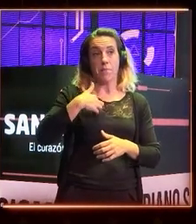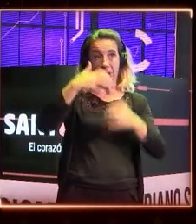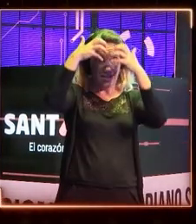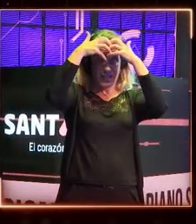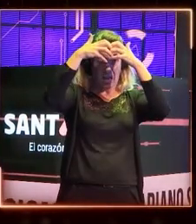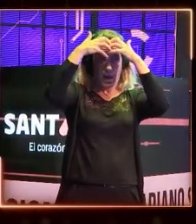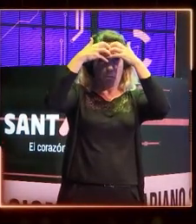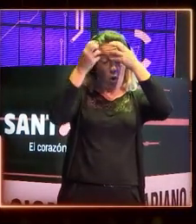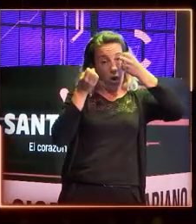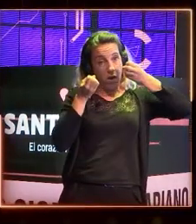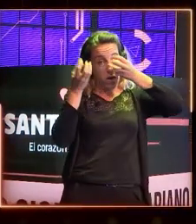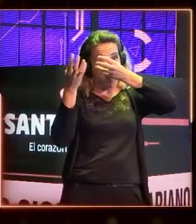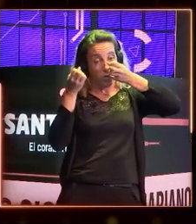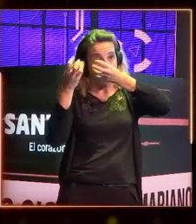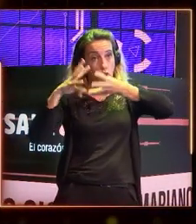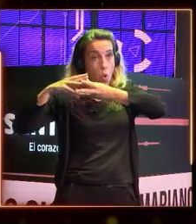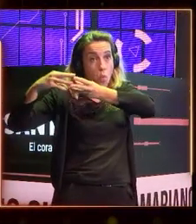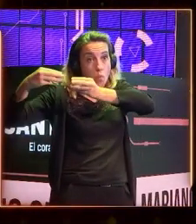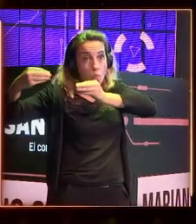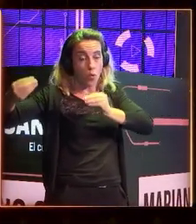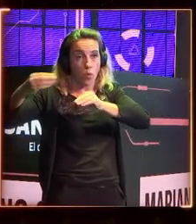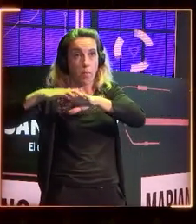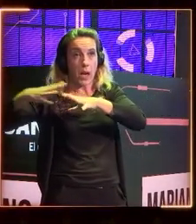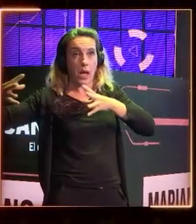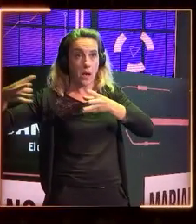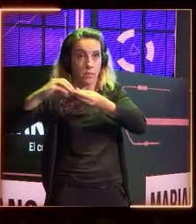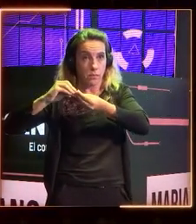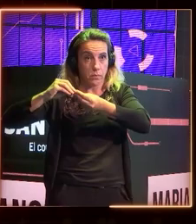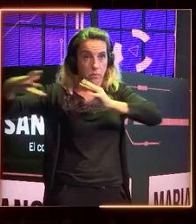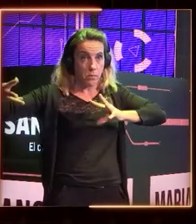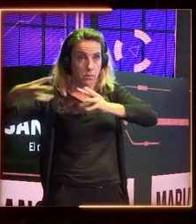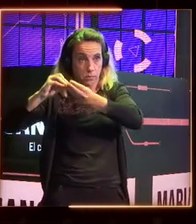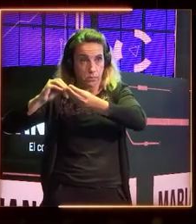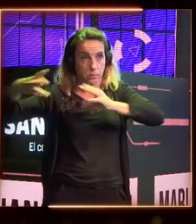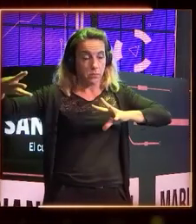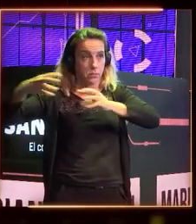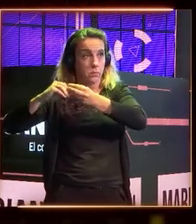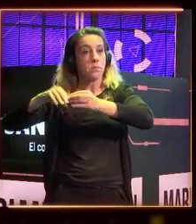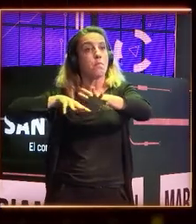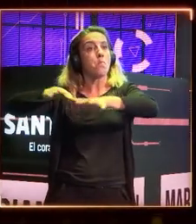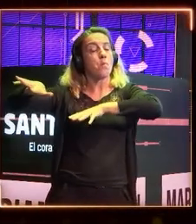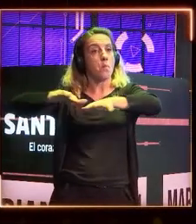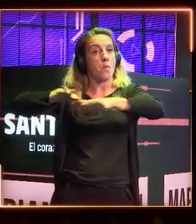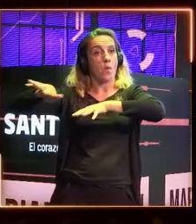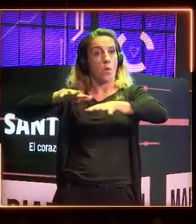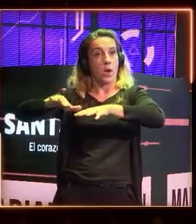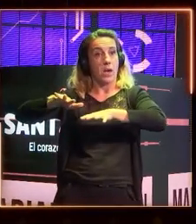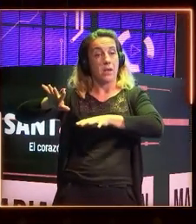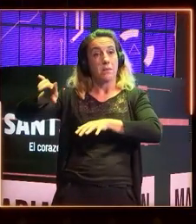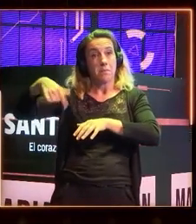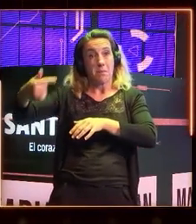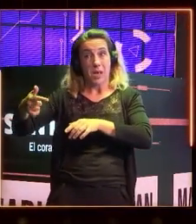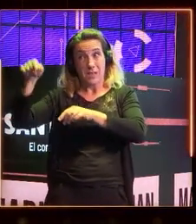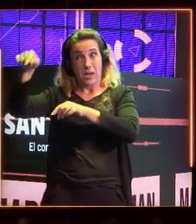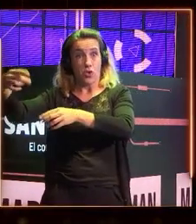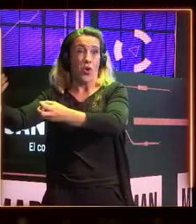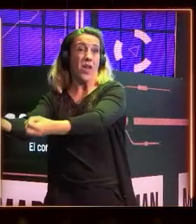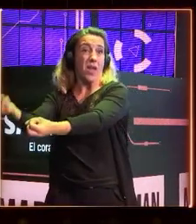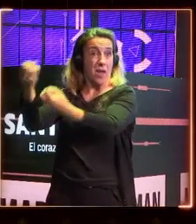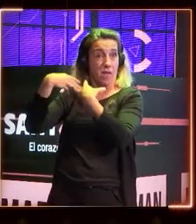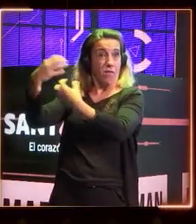sinapsis información a mis músculos para que se contraigan y se tension para mover Pero ellos envían información a su vez que se llama